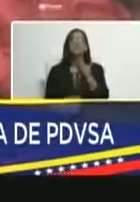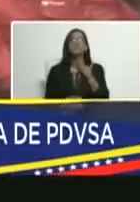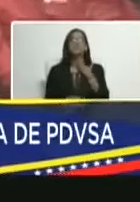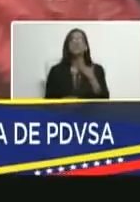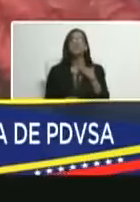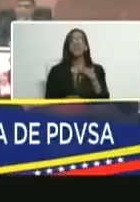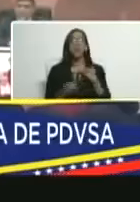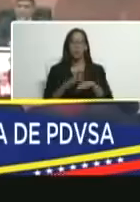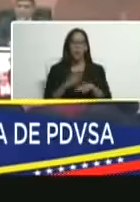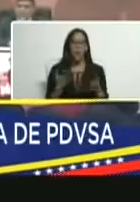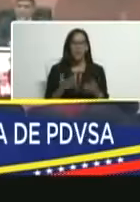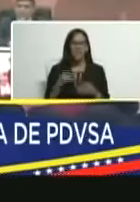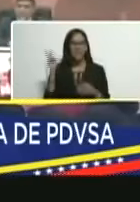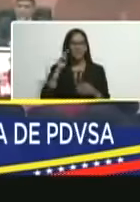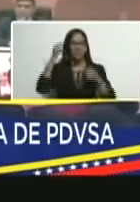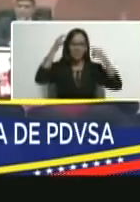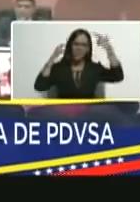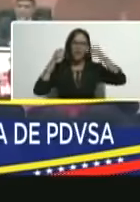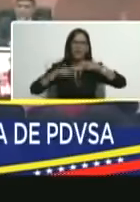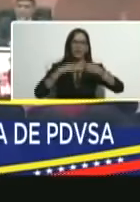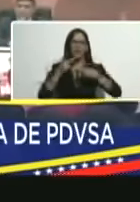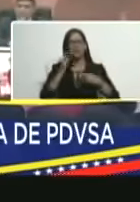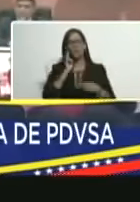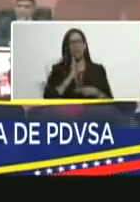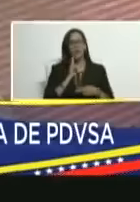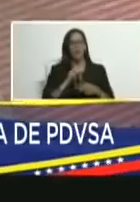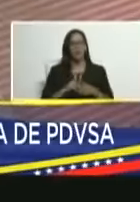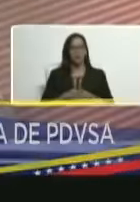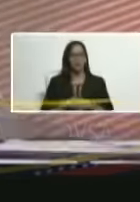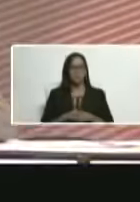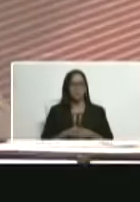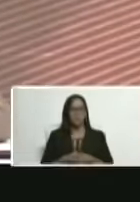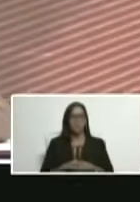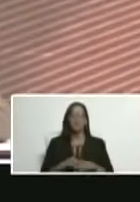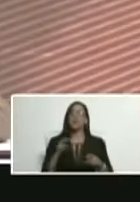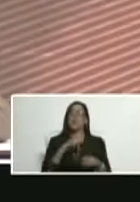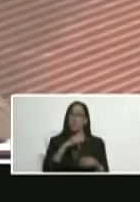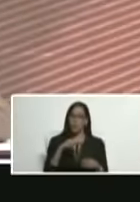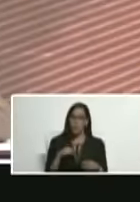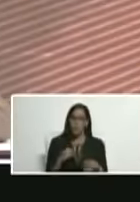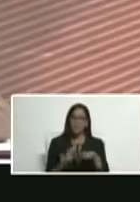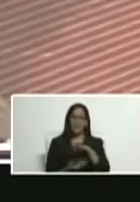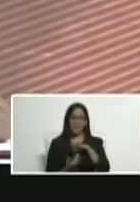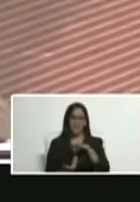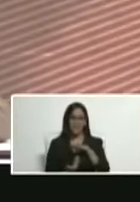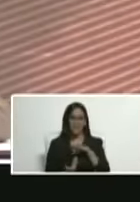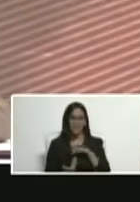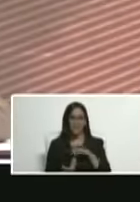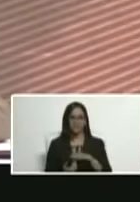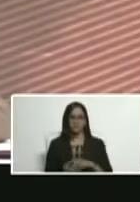¿Por qué Venezuela Chávez y la revolución bolivariana? Es por nuestras raíces.